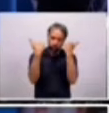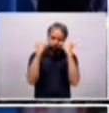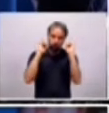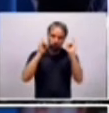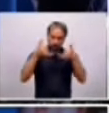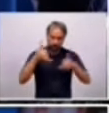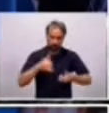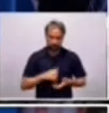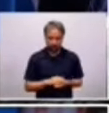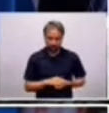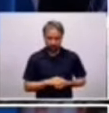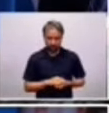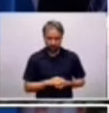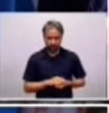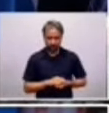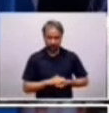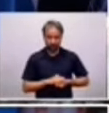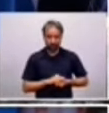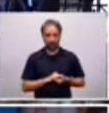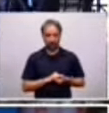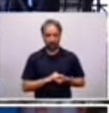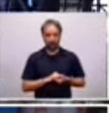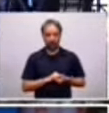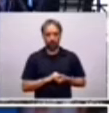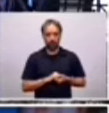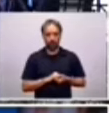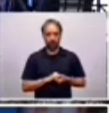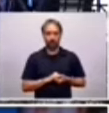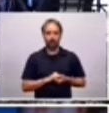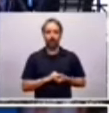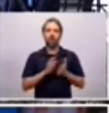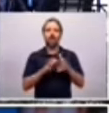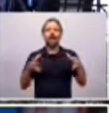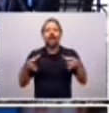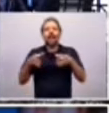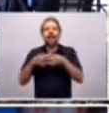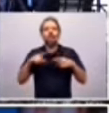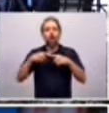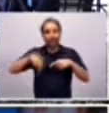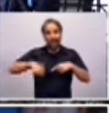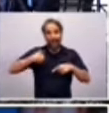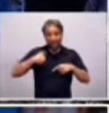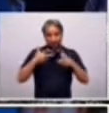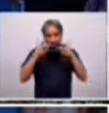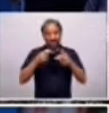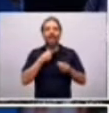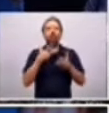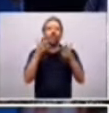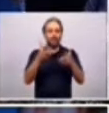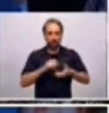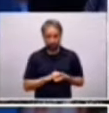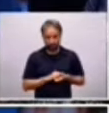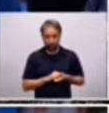RIPTE, inflación más la evolución de los salarios, bueno, y la recaudación de la seguridad social. Es ajeno a la decisión arbitraria de un monarca.